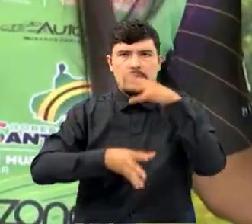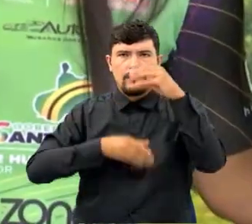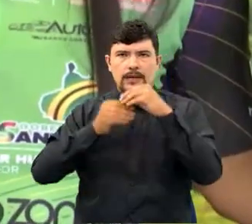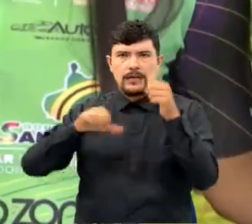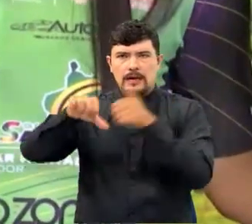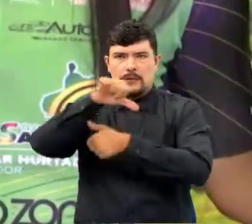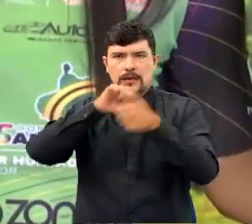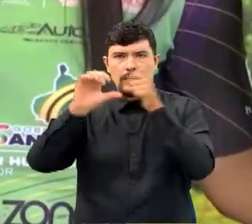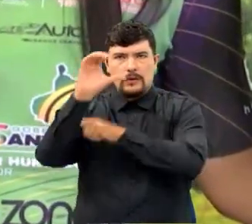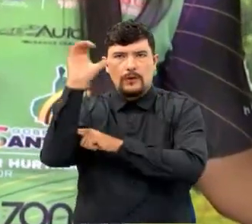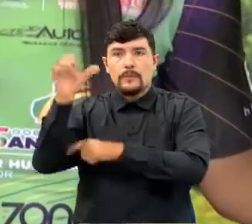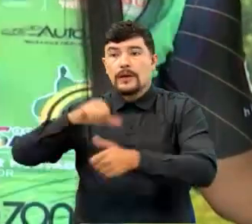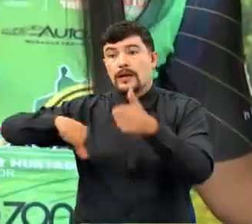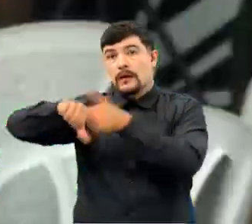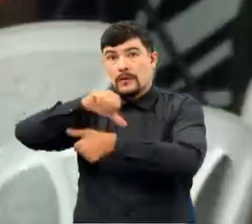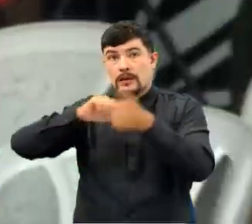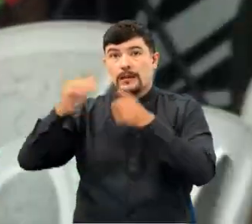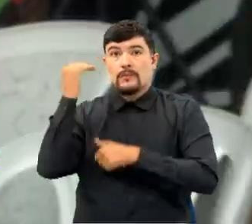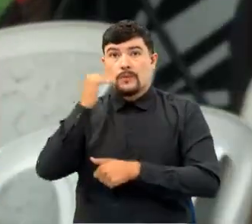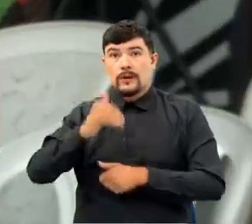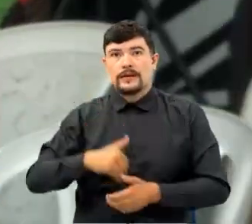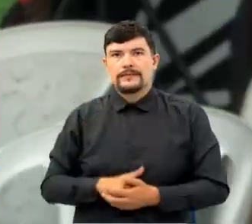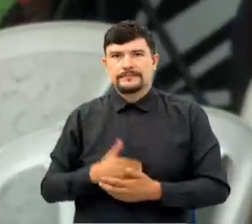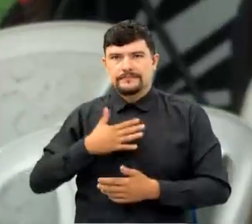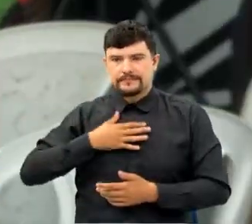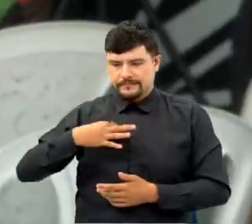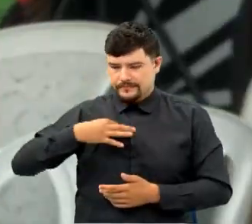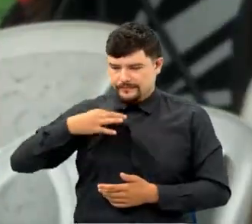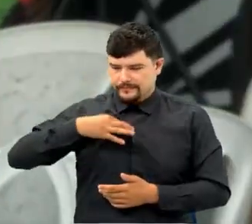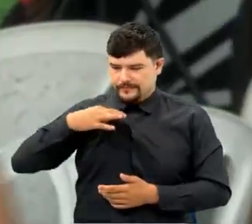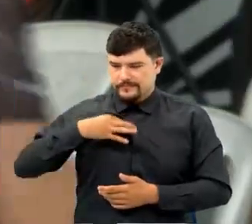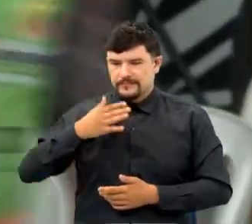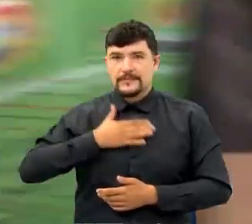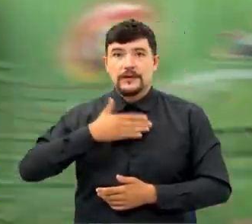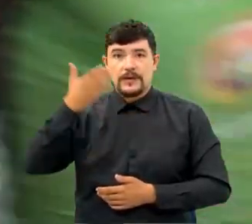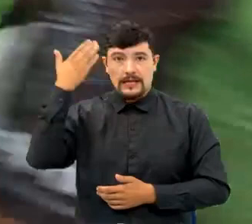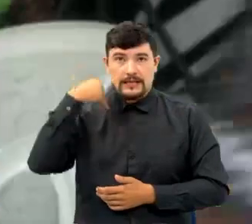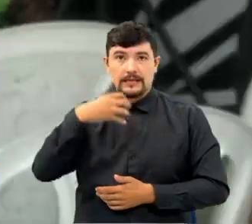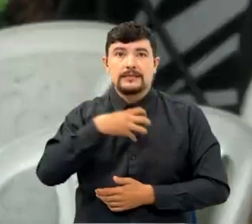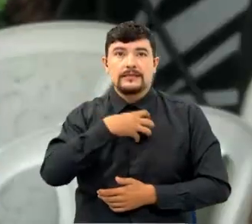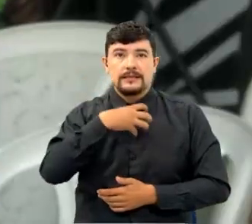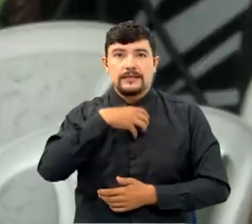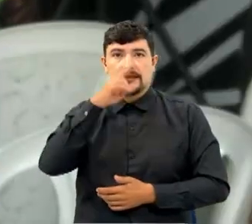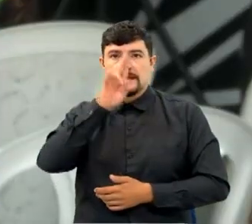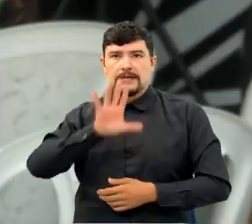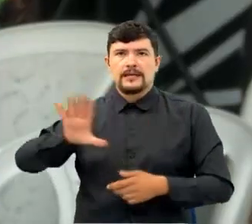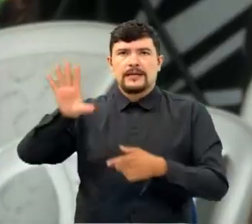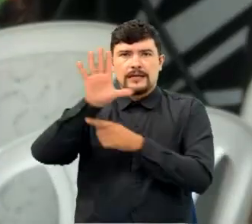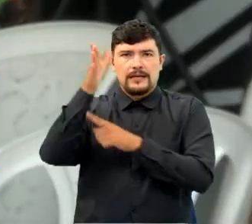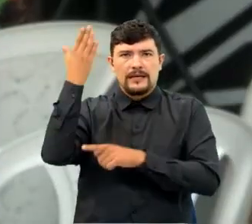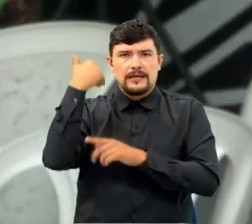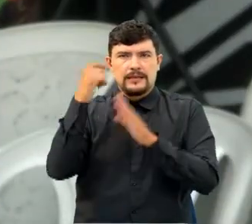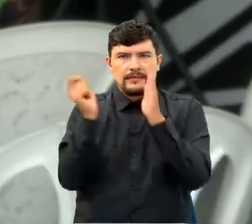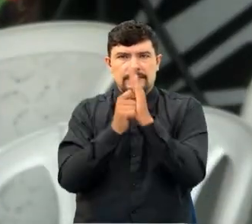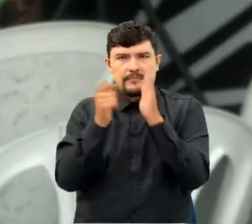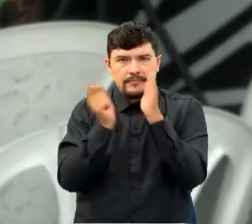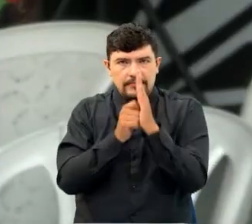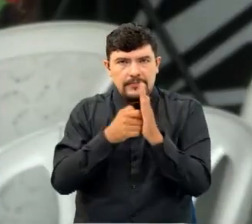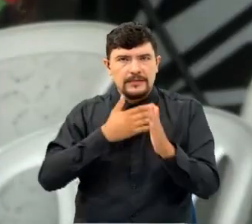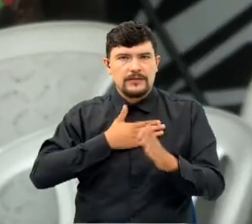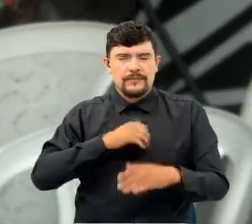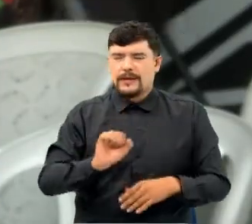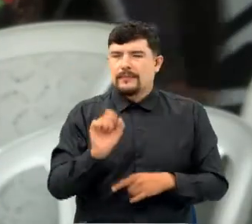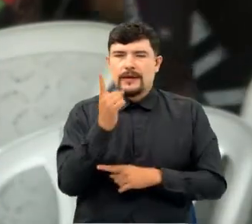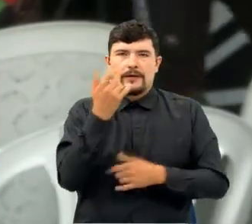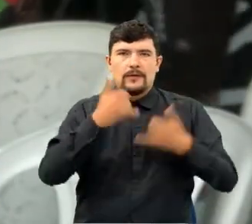Colombia y el Tour femenino. Corriendo con esta camiseta logré ser campeona nacional varias veces, logré mis